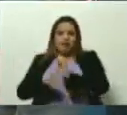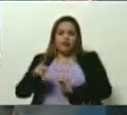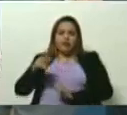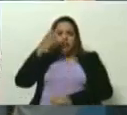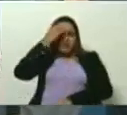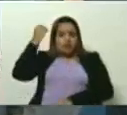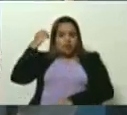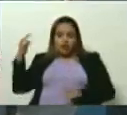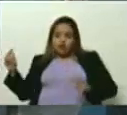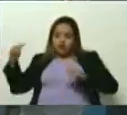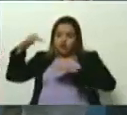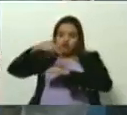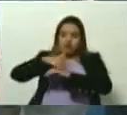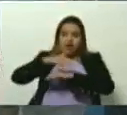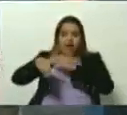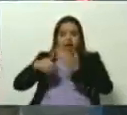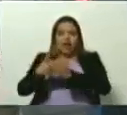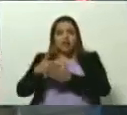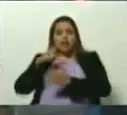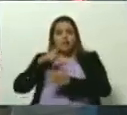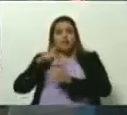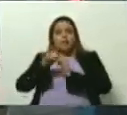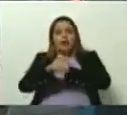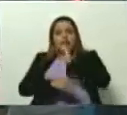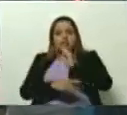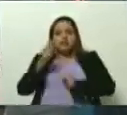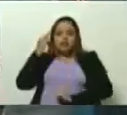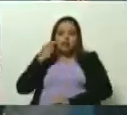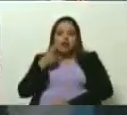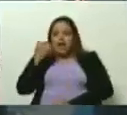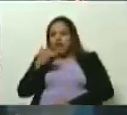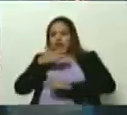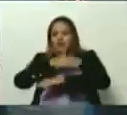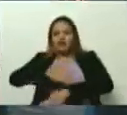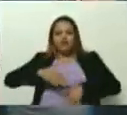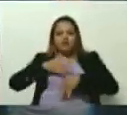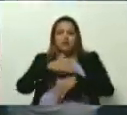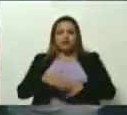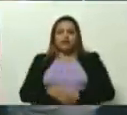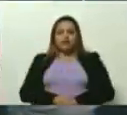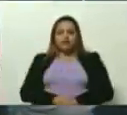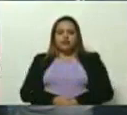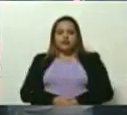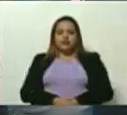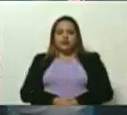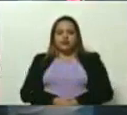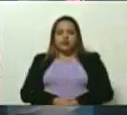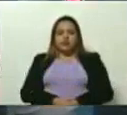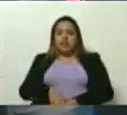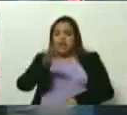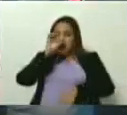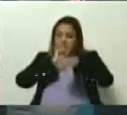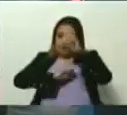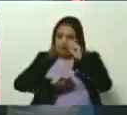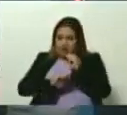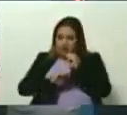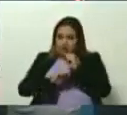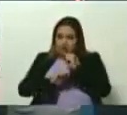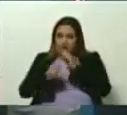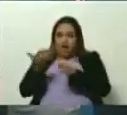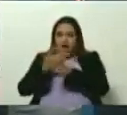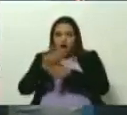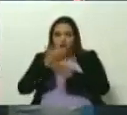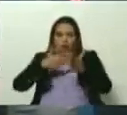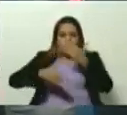el puente, llegan al Parque Simón Bolívar. Y aquí, bueno, van a disfrutar y a aprender, a